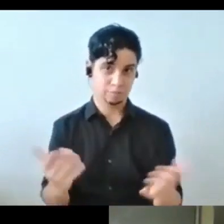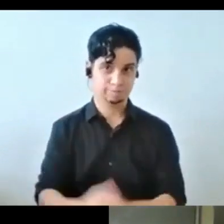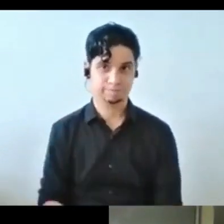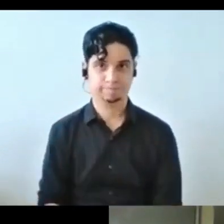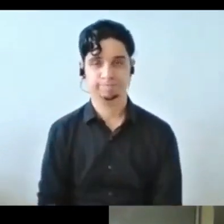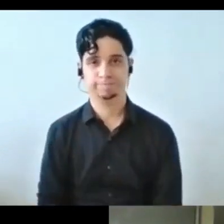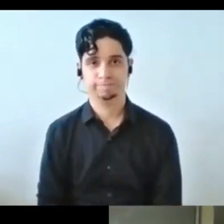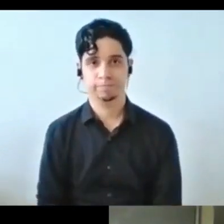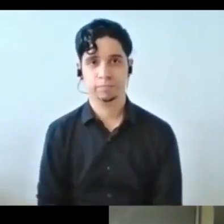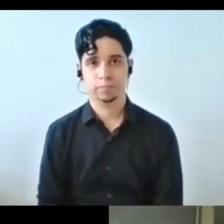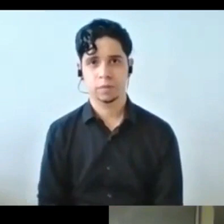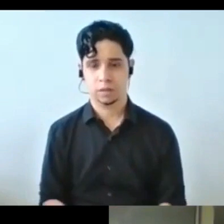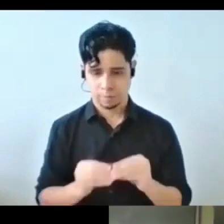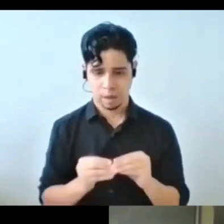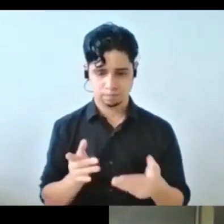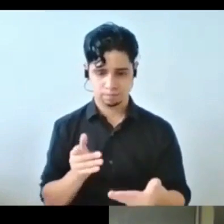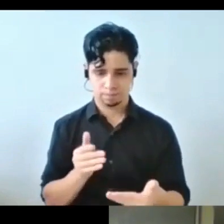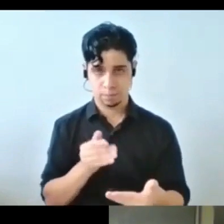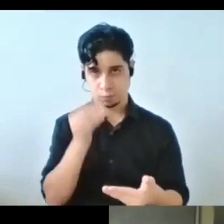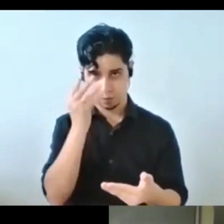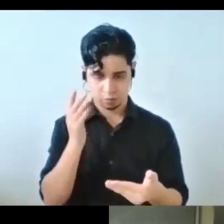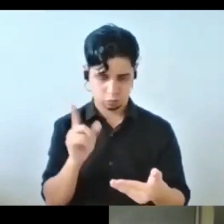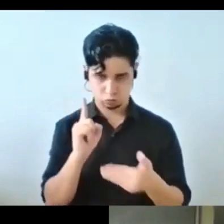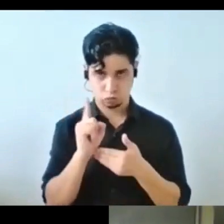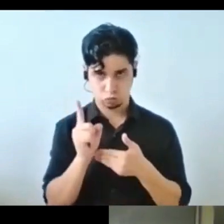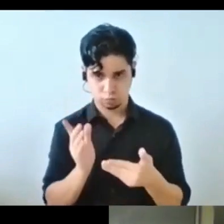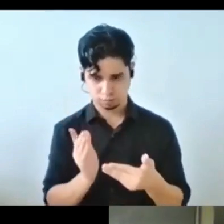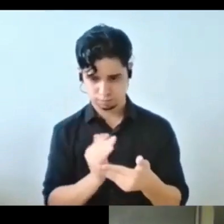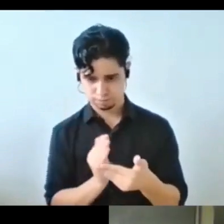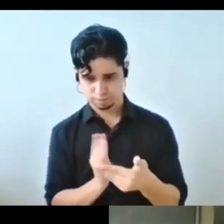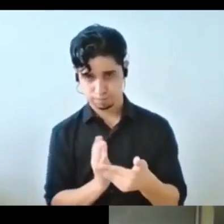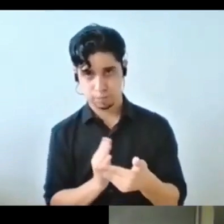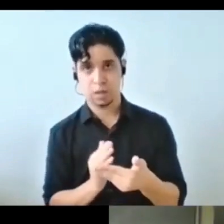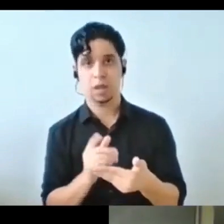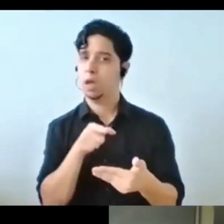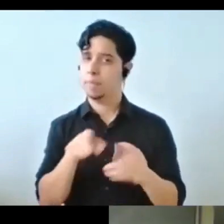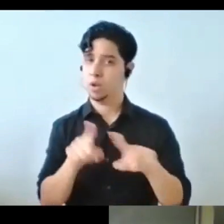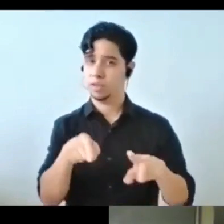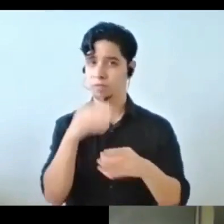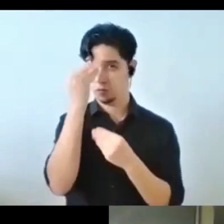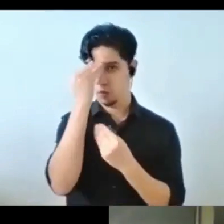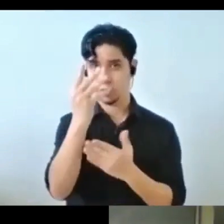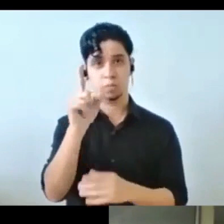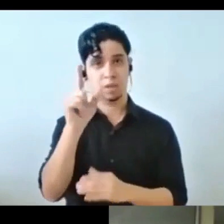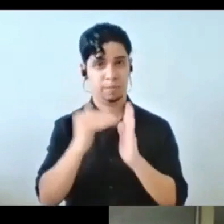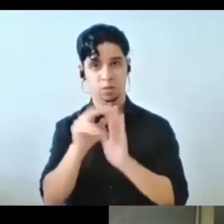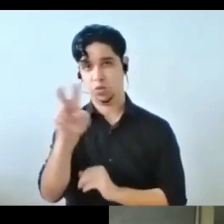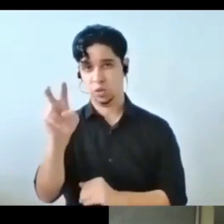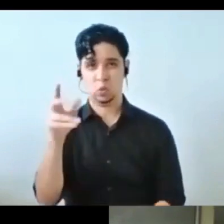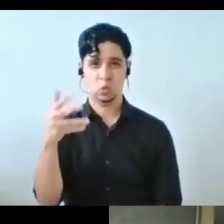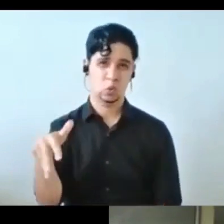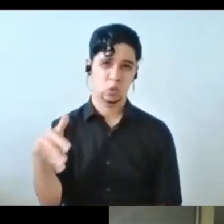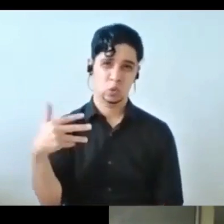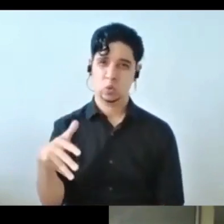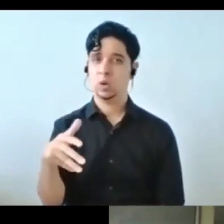Así que déjame ver qué más tengo por aquí. Tengo, bueno, te digo que esa información de los 1,200